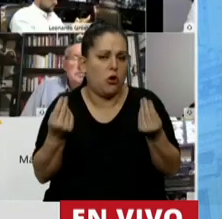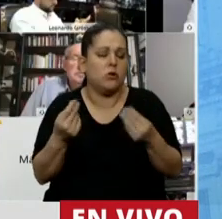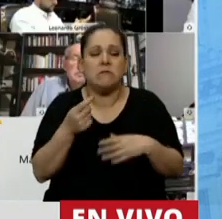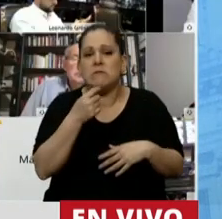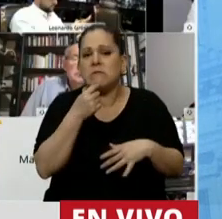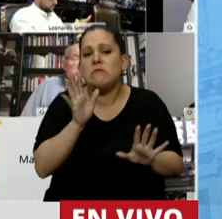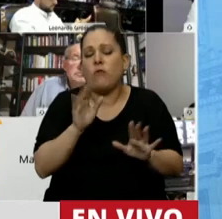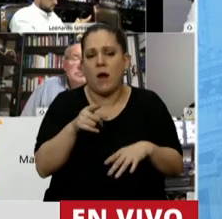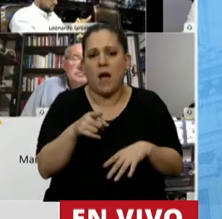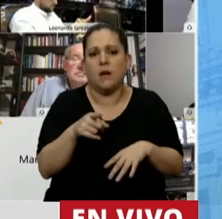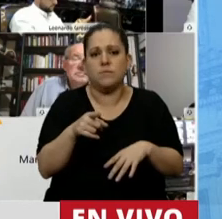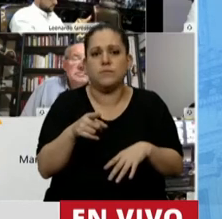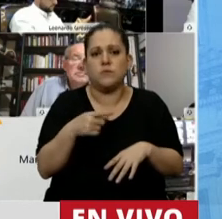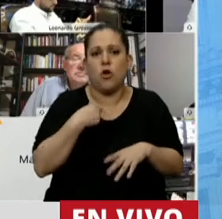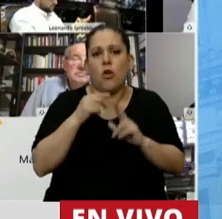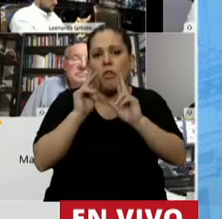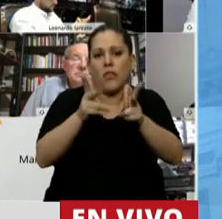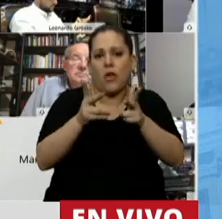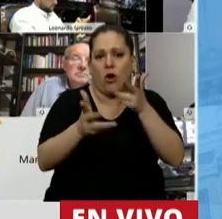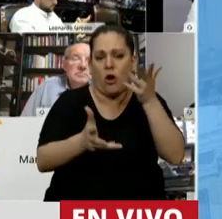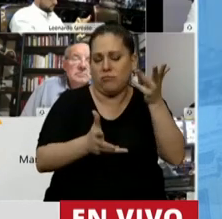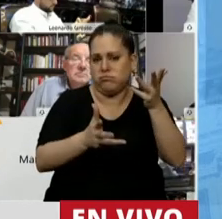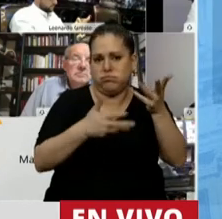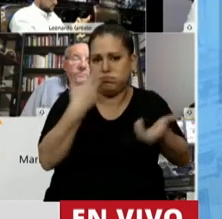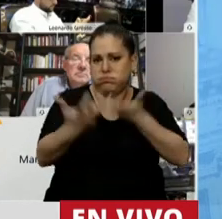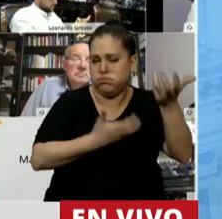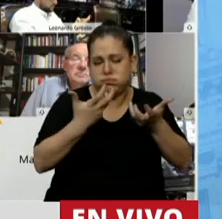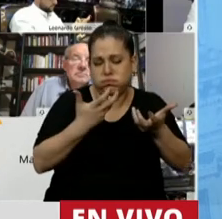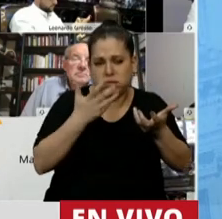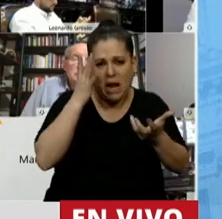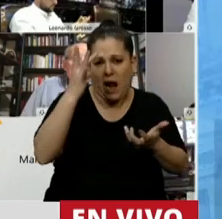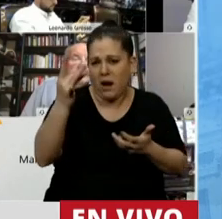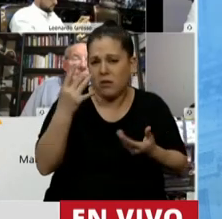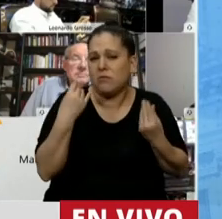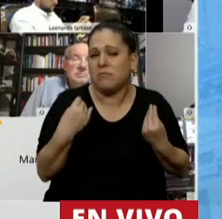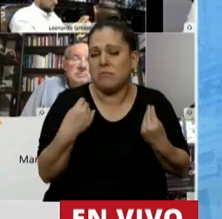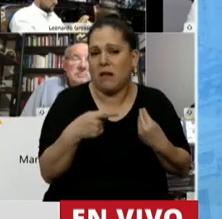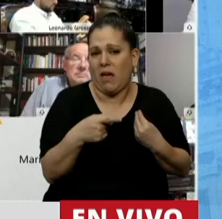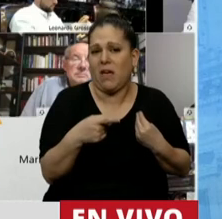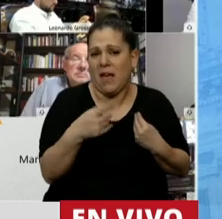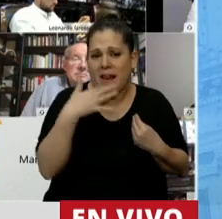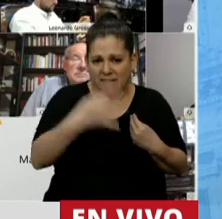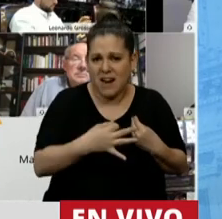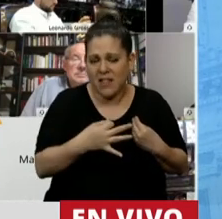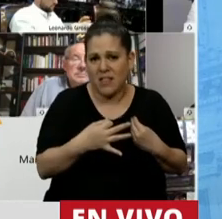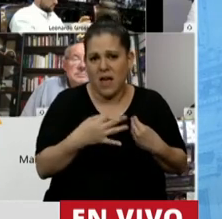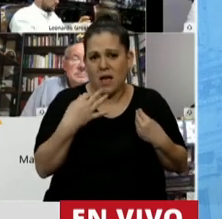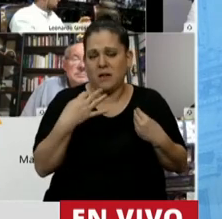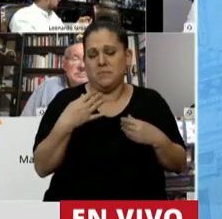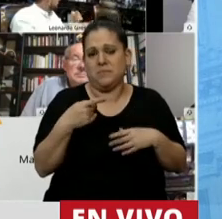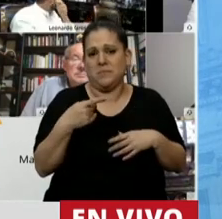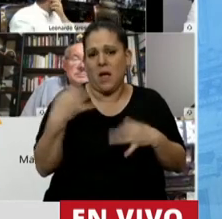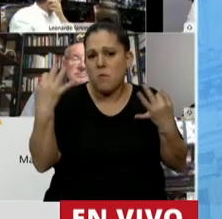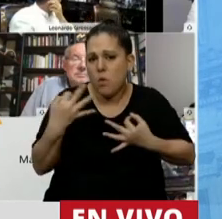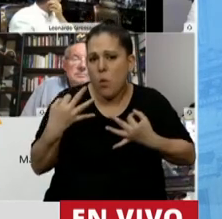habido daños mayores históricamente hablando, es porque es impresionantemente bueno